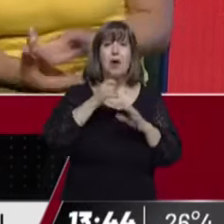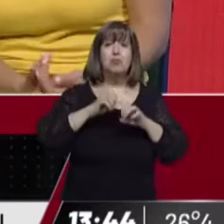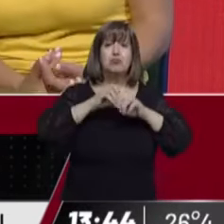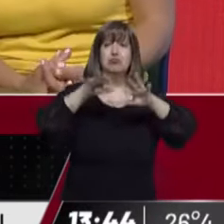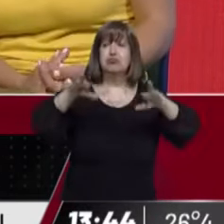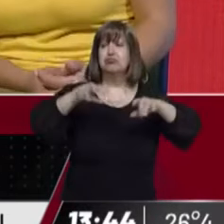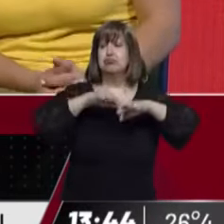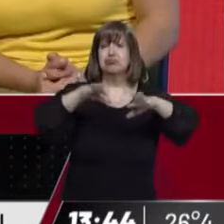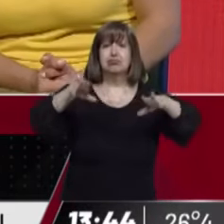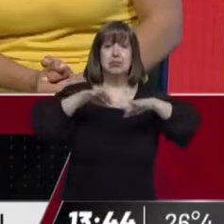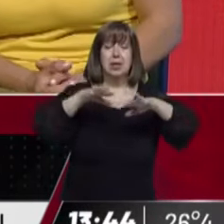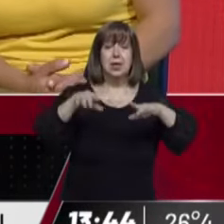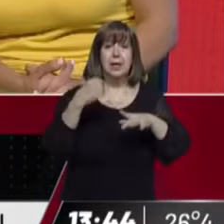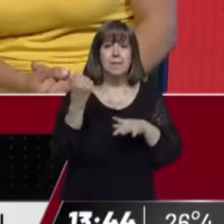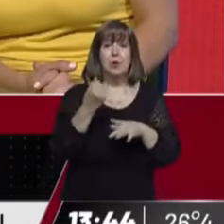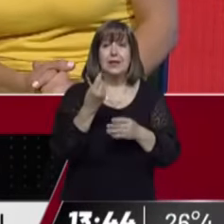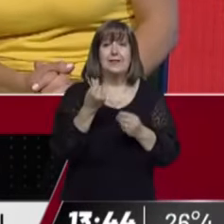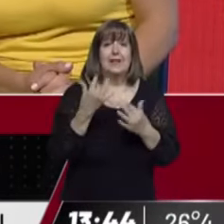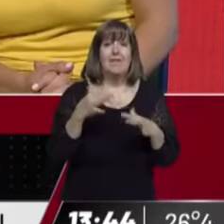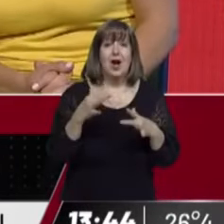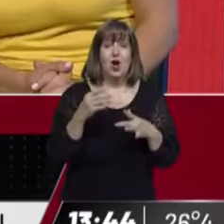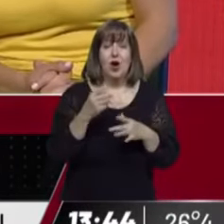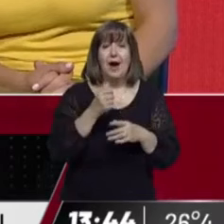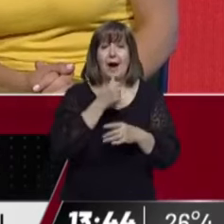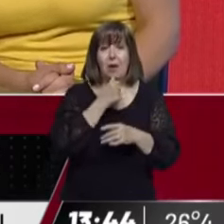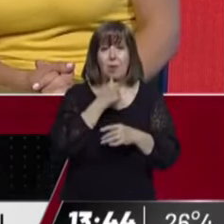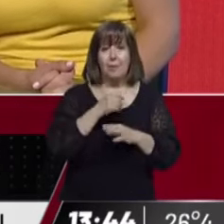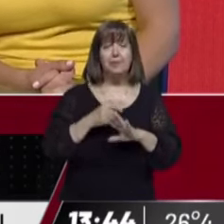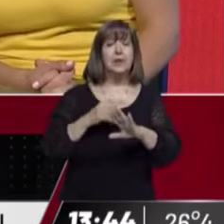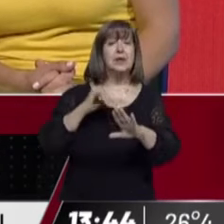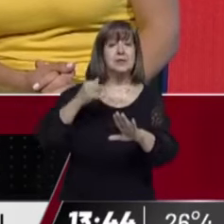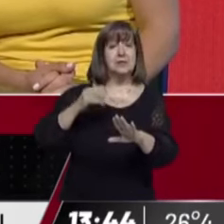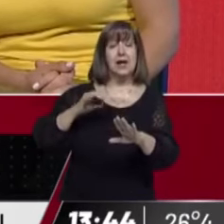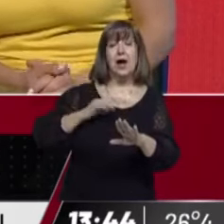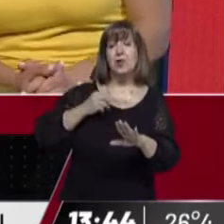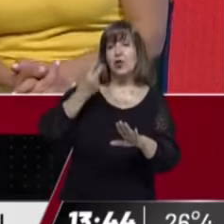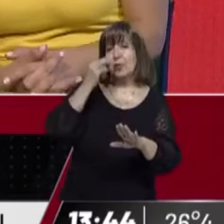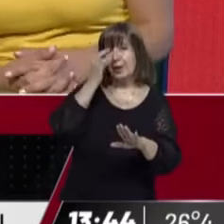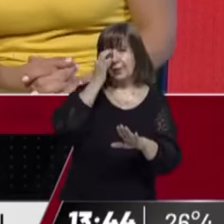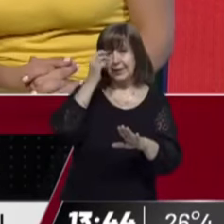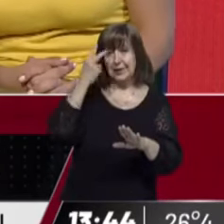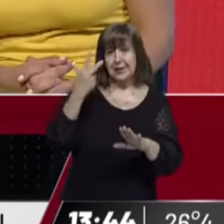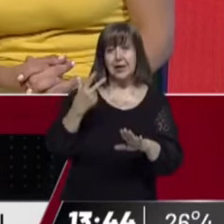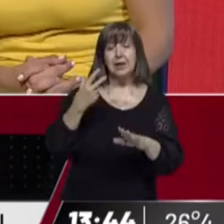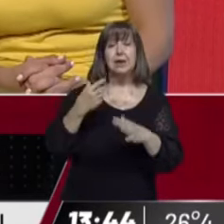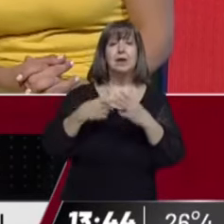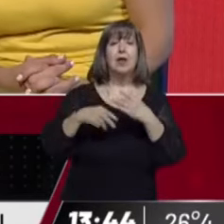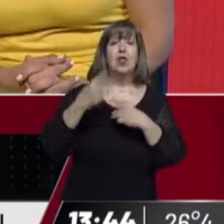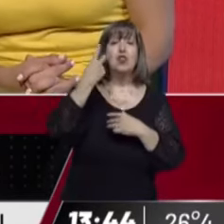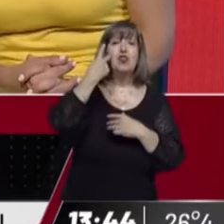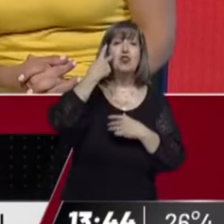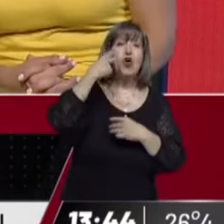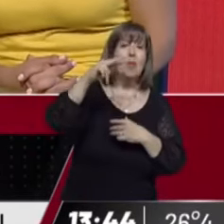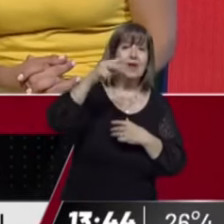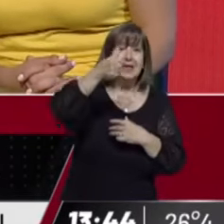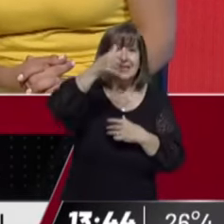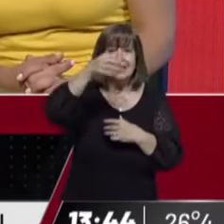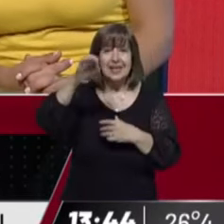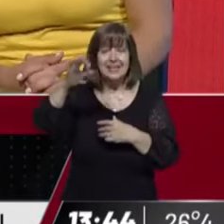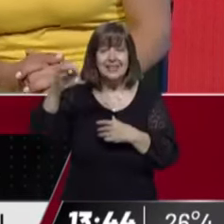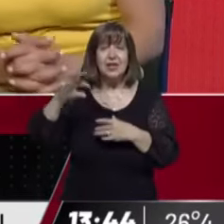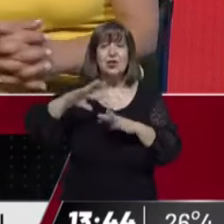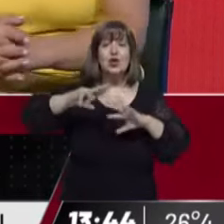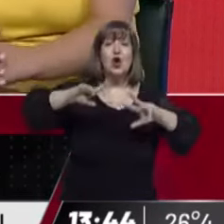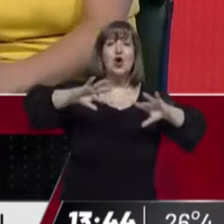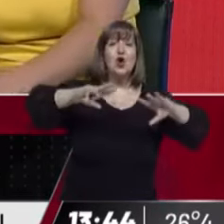perdiéndose con lo importante que es. Así es, en el año 2023, por ejemplo, hubieron más de 2.600 robos de medidores de agua, por lo tanto es